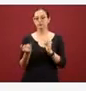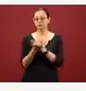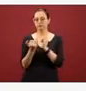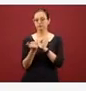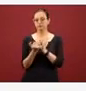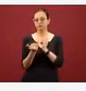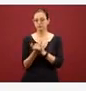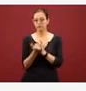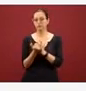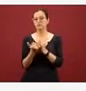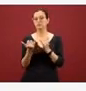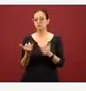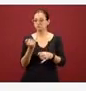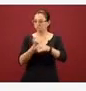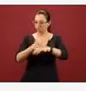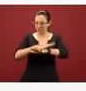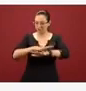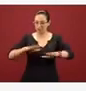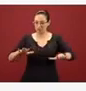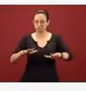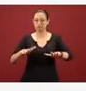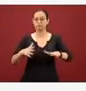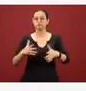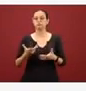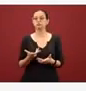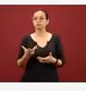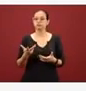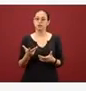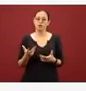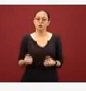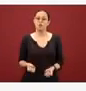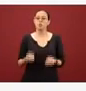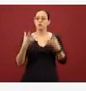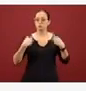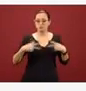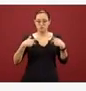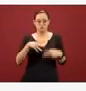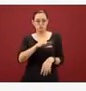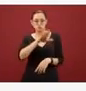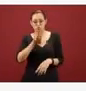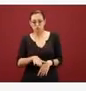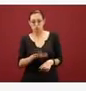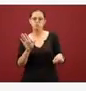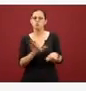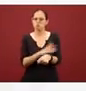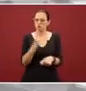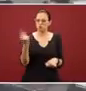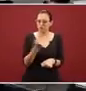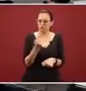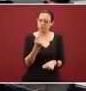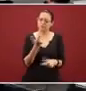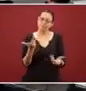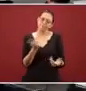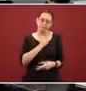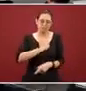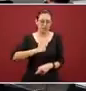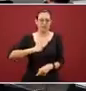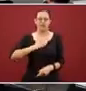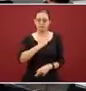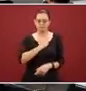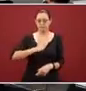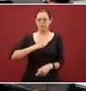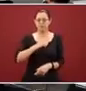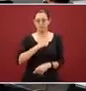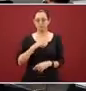momento pretende brindar la información, en este caso poblacional, de cómo están ocurriendo también estas lamentables defunciones. Y